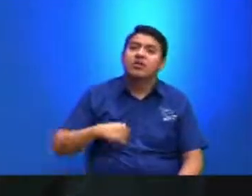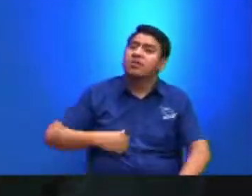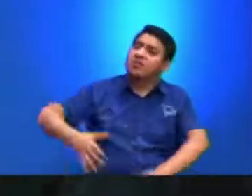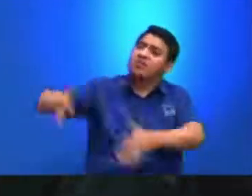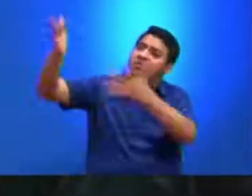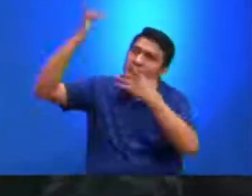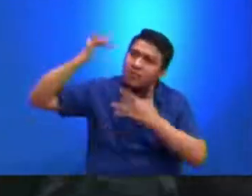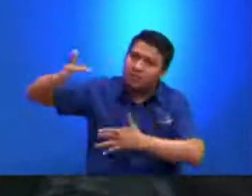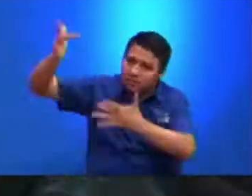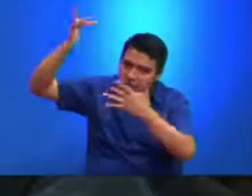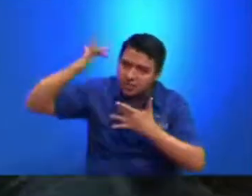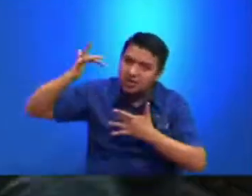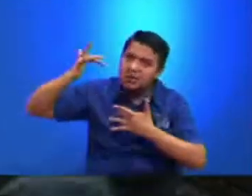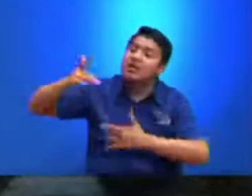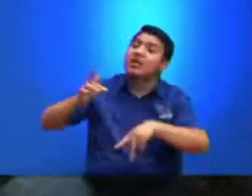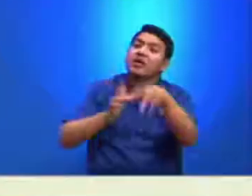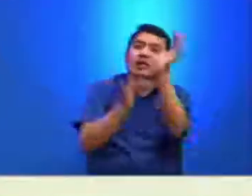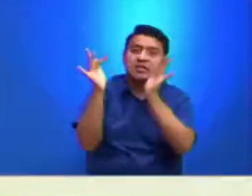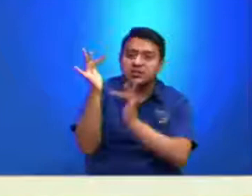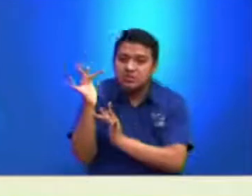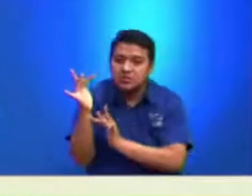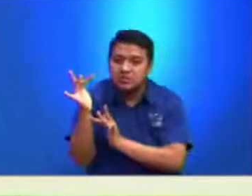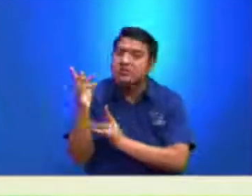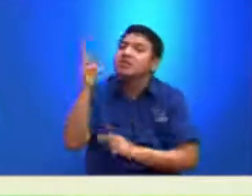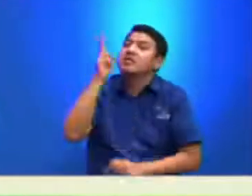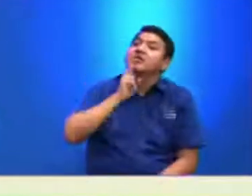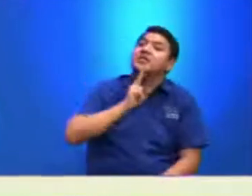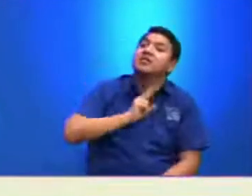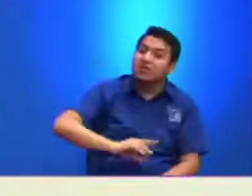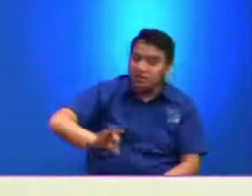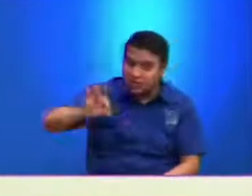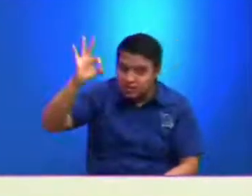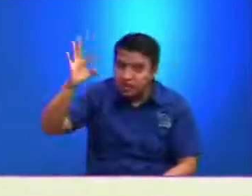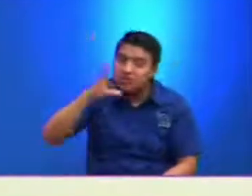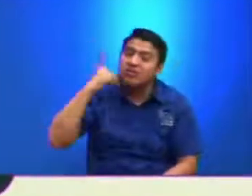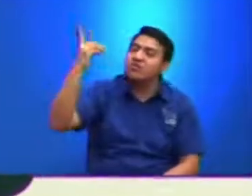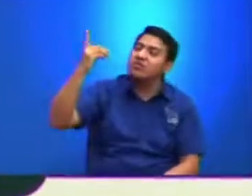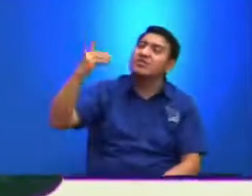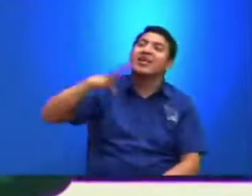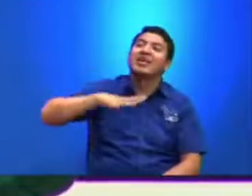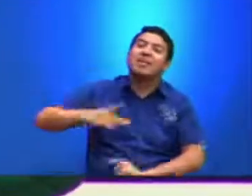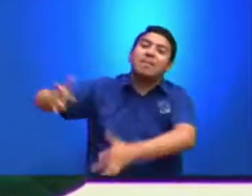Le gritaba: Jesús, hijo de David, ten misericordia de mí. Ay,